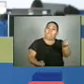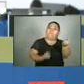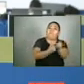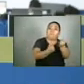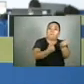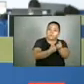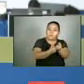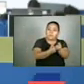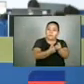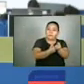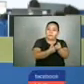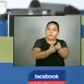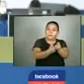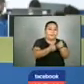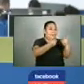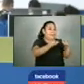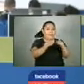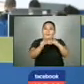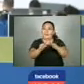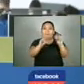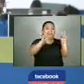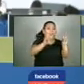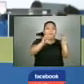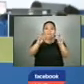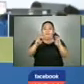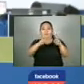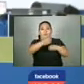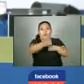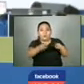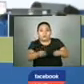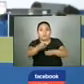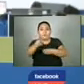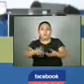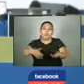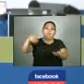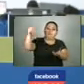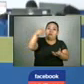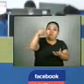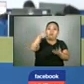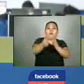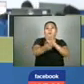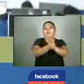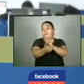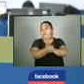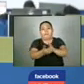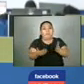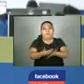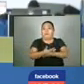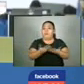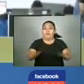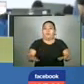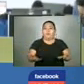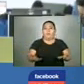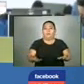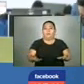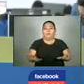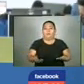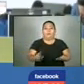en diferentes áreas de la compañía, y los capacitamos en talleres de habilidades blandas, en cómo